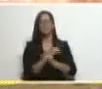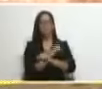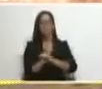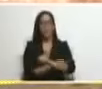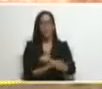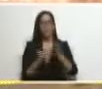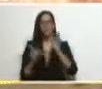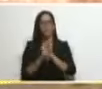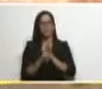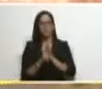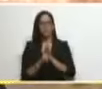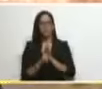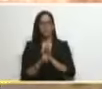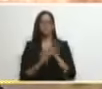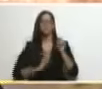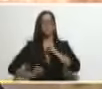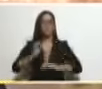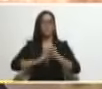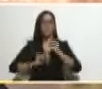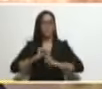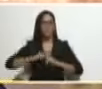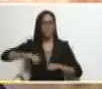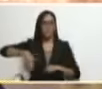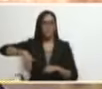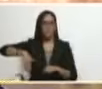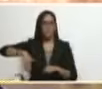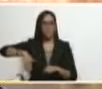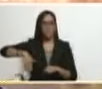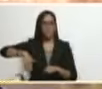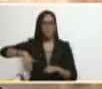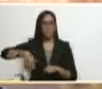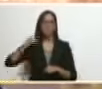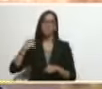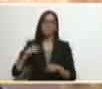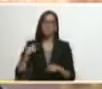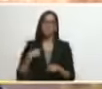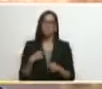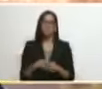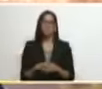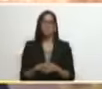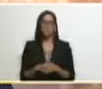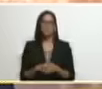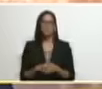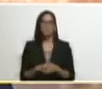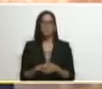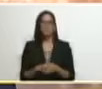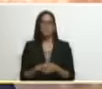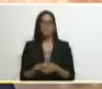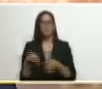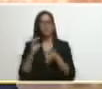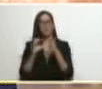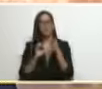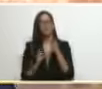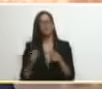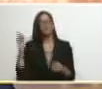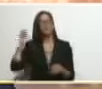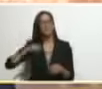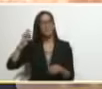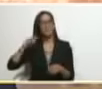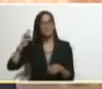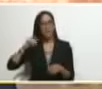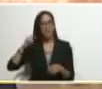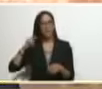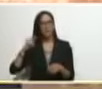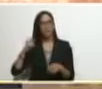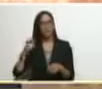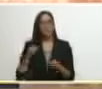orgánica en defensa de la Guayana Esequiba, tenemos los instrumentos necesarios